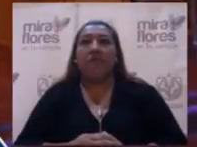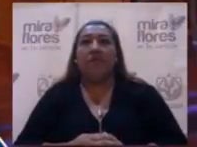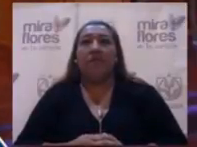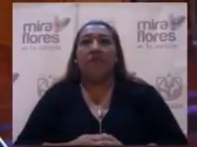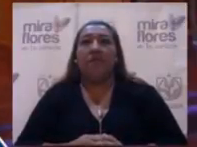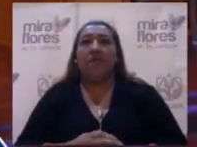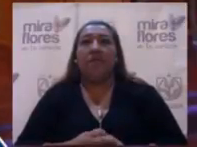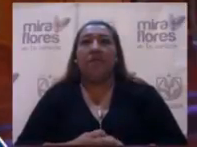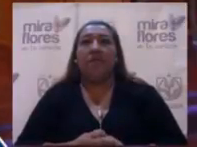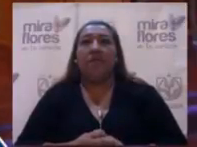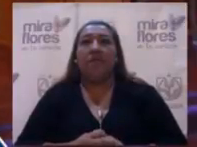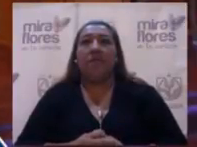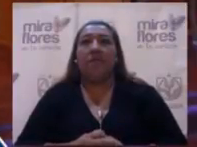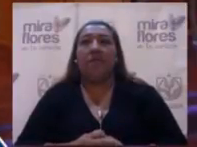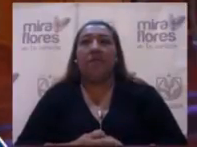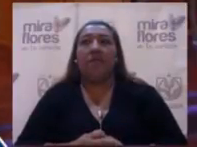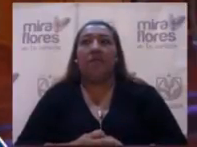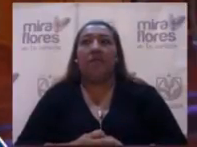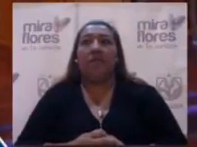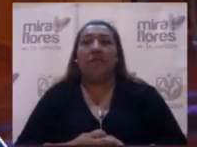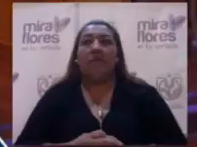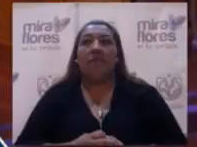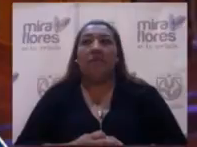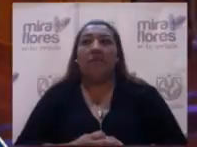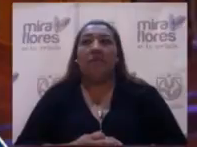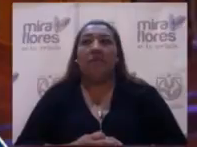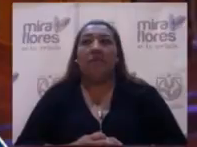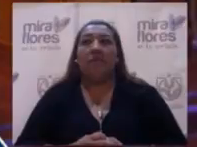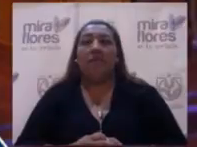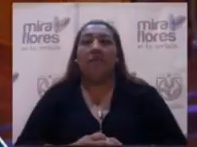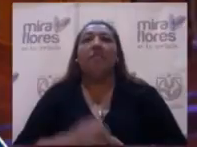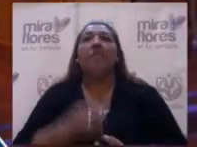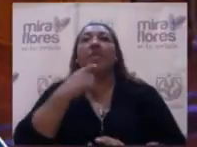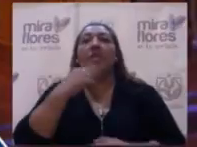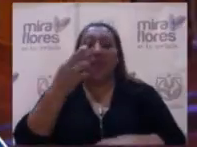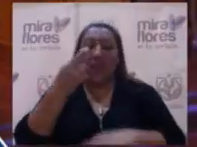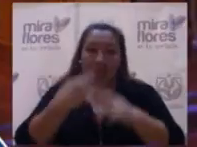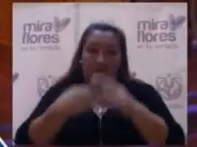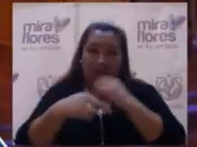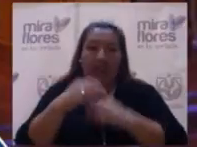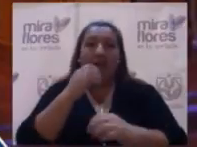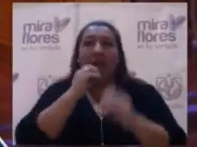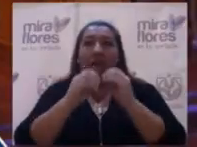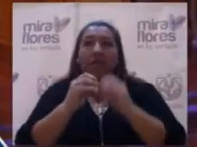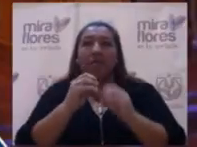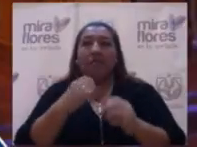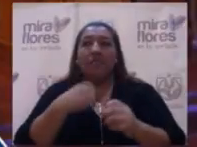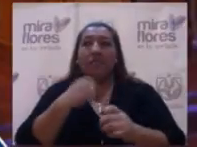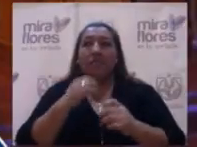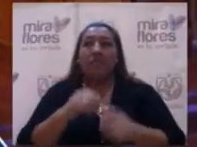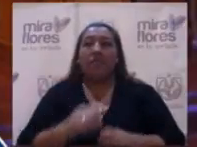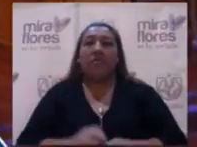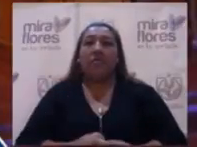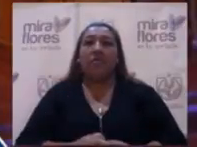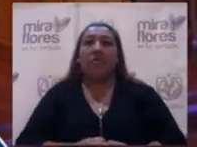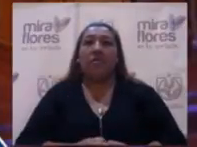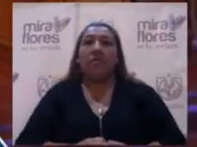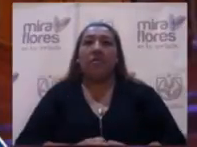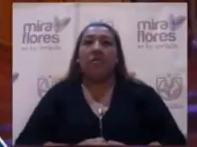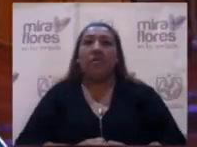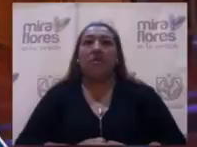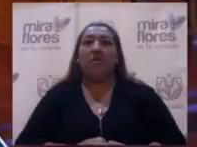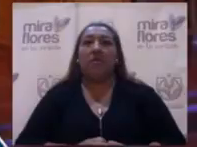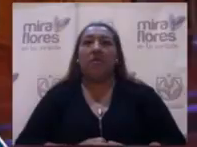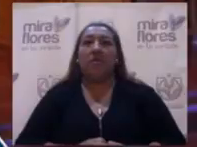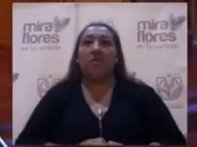pero acláreme el sentido de su voto. Si levanta la mano a favor. Rectifico mi votación. Ah, rectifica su votación. Rectifico la votación. Eso demuestra. Es